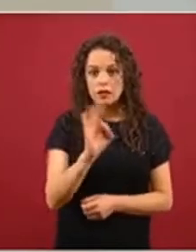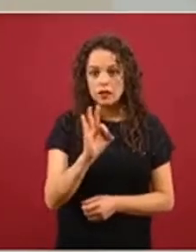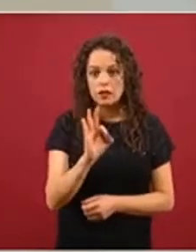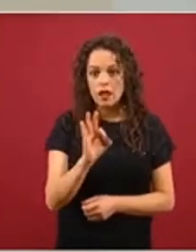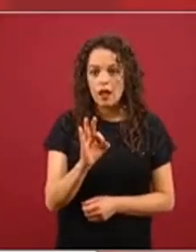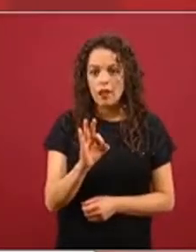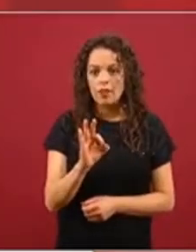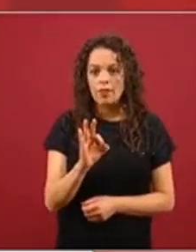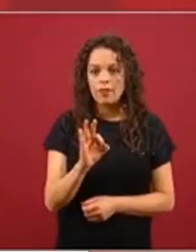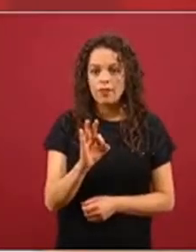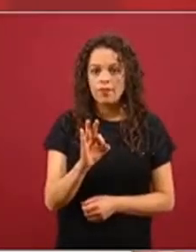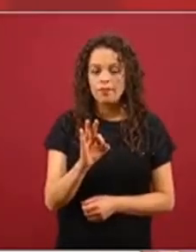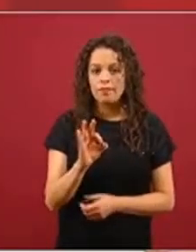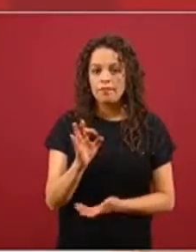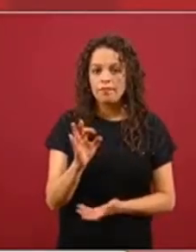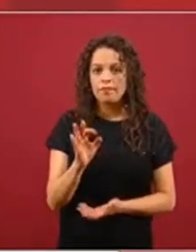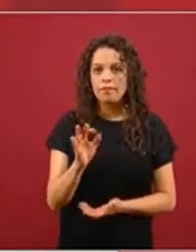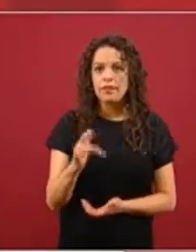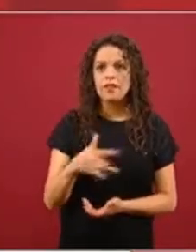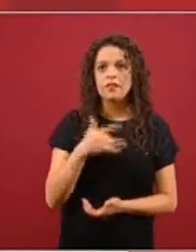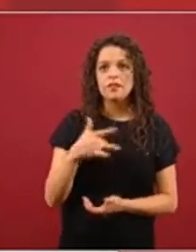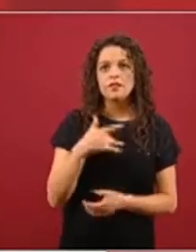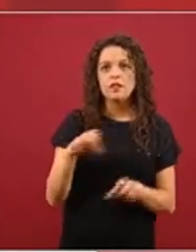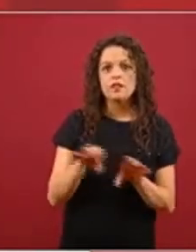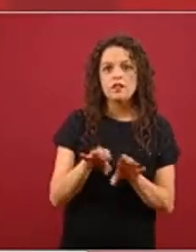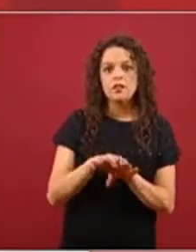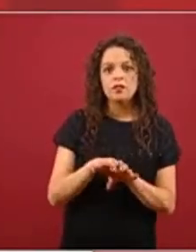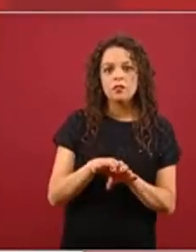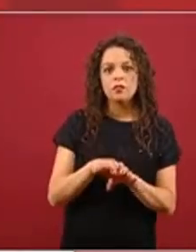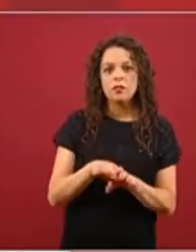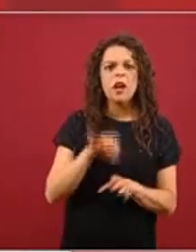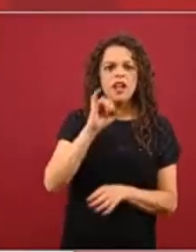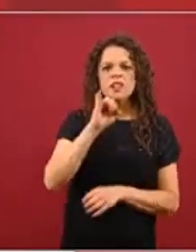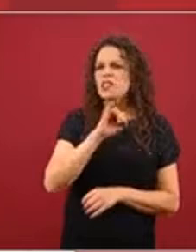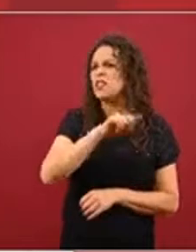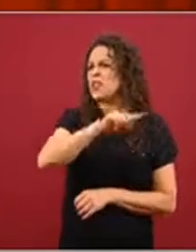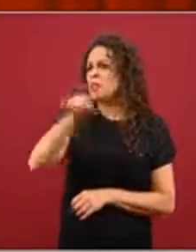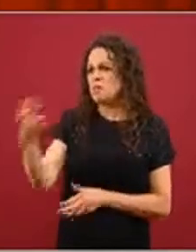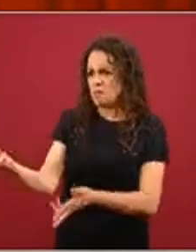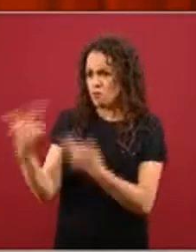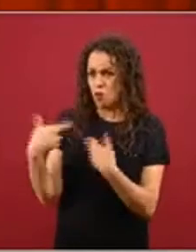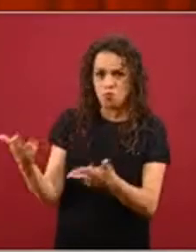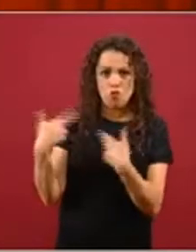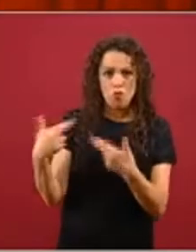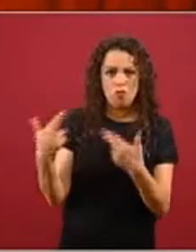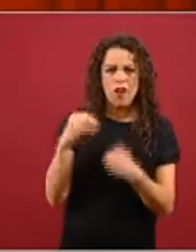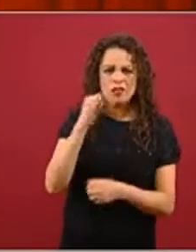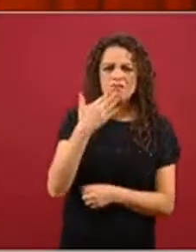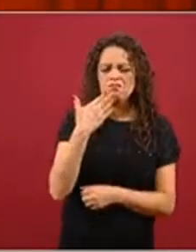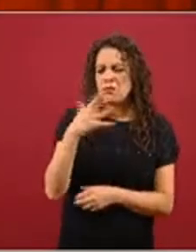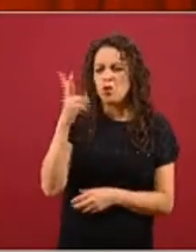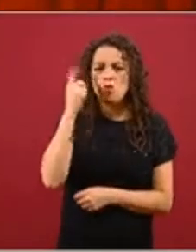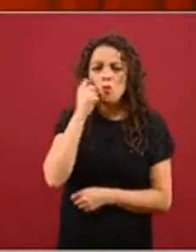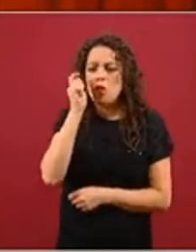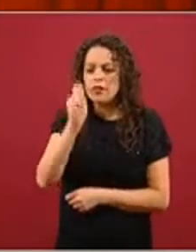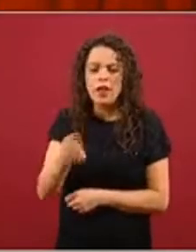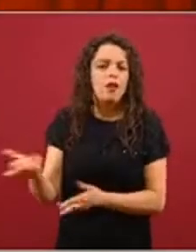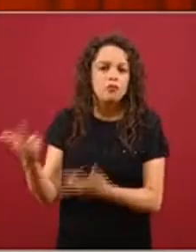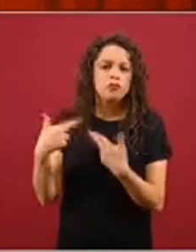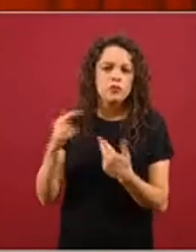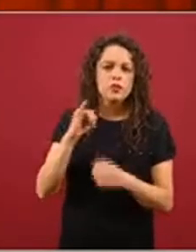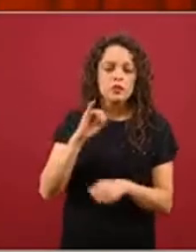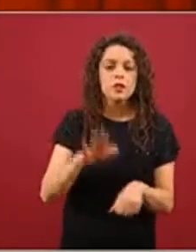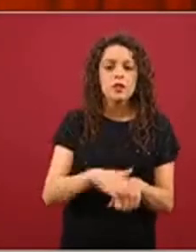mayor propensión de aceptar lo que les sea regalado, y obviamente tiene un efecto